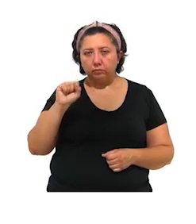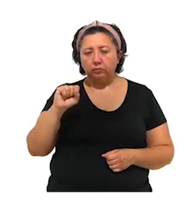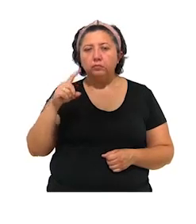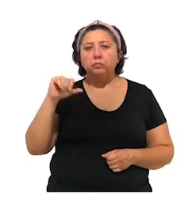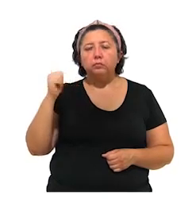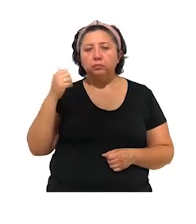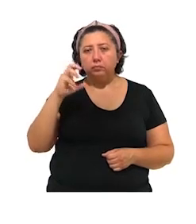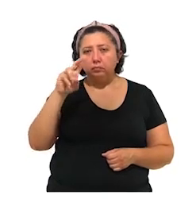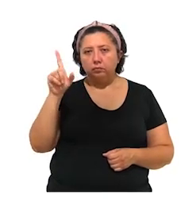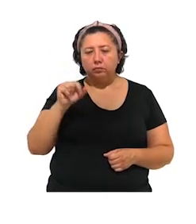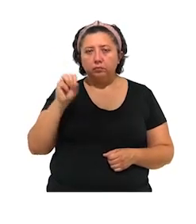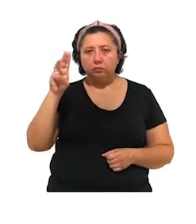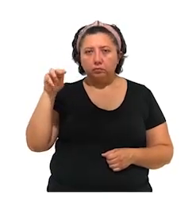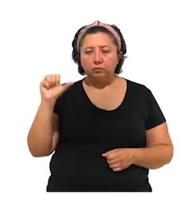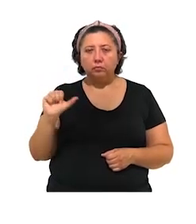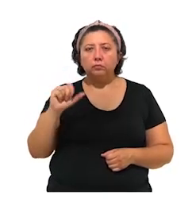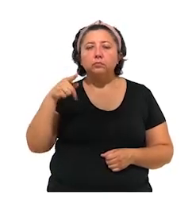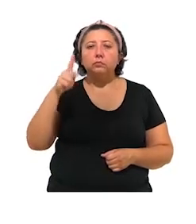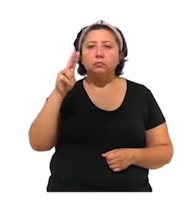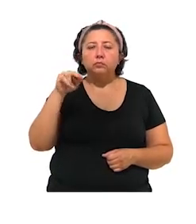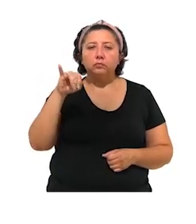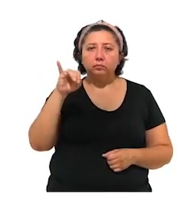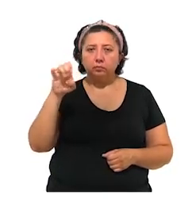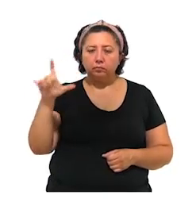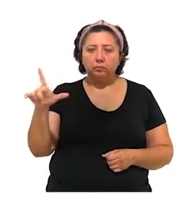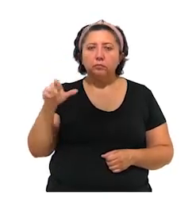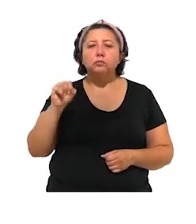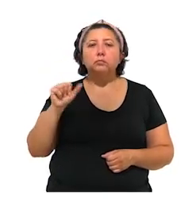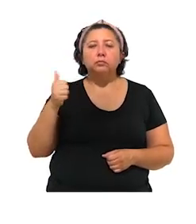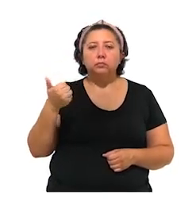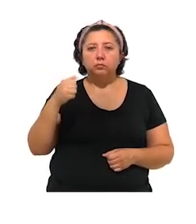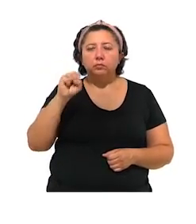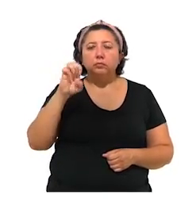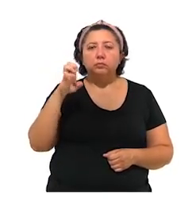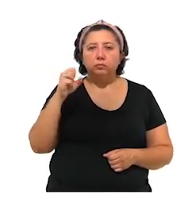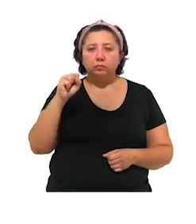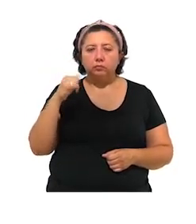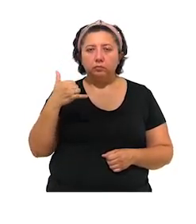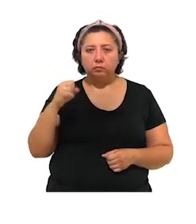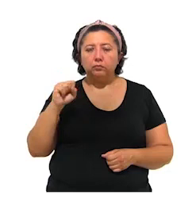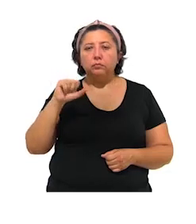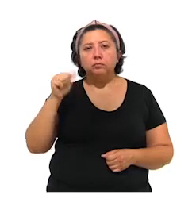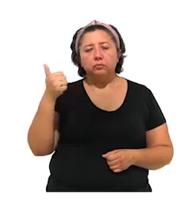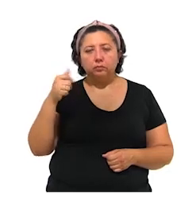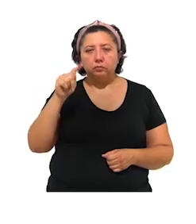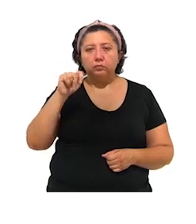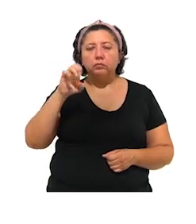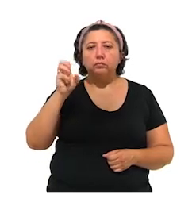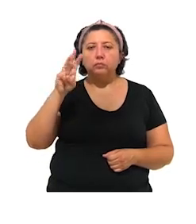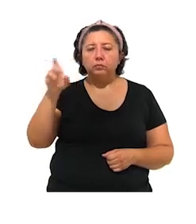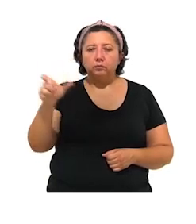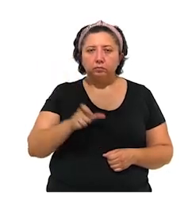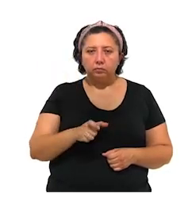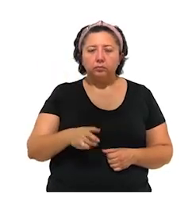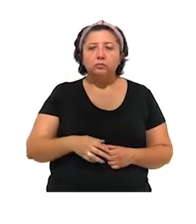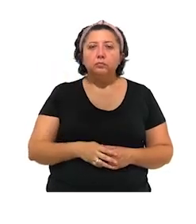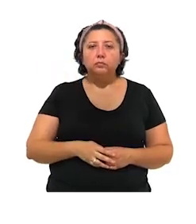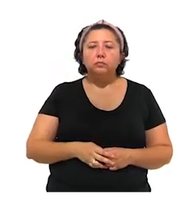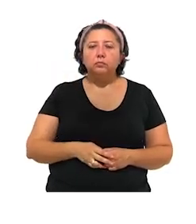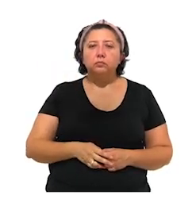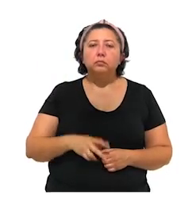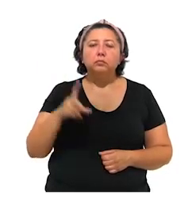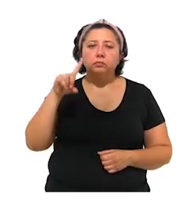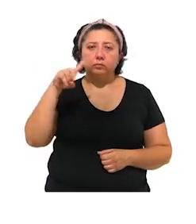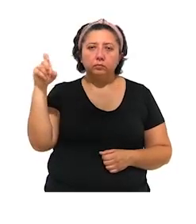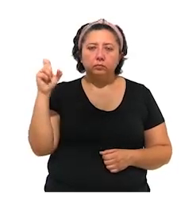Chiquinsonot, Cusamá, Jují, Cantunil, Oxcuscap, Seyé, Tajmec, Temash y Yaxcucul.